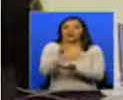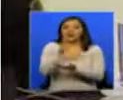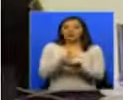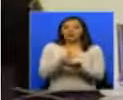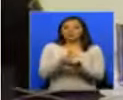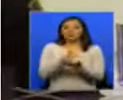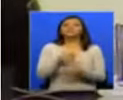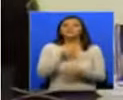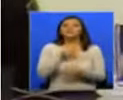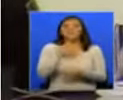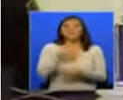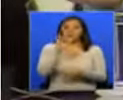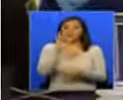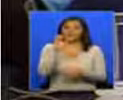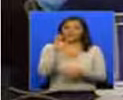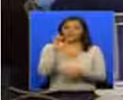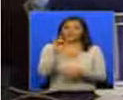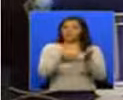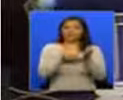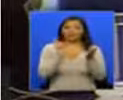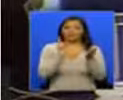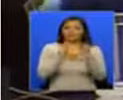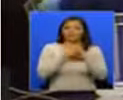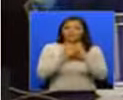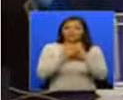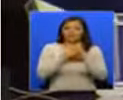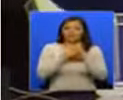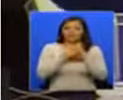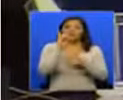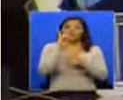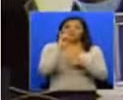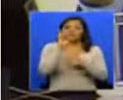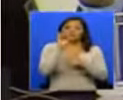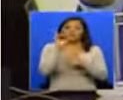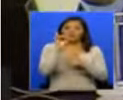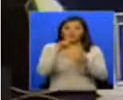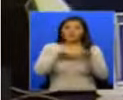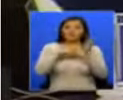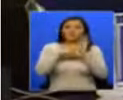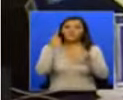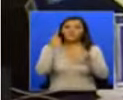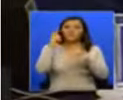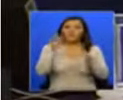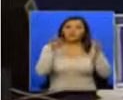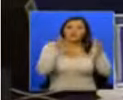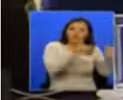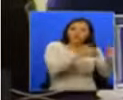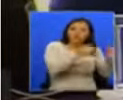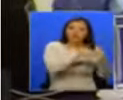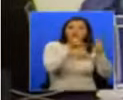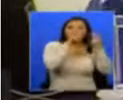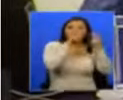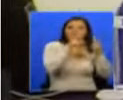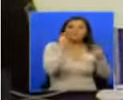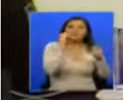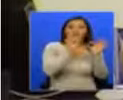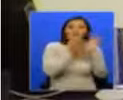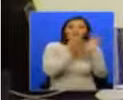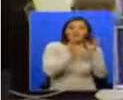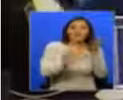mintiendo. Entonces, este 50% que falta explicar, que iba al FEIREP, aquí se llamaba CEREP cuando crearon esta